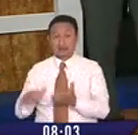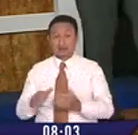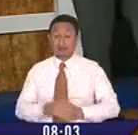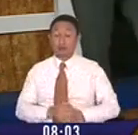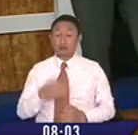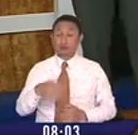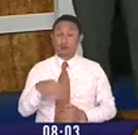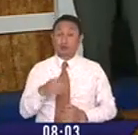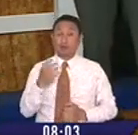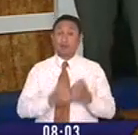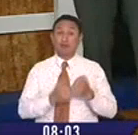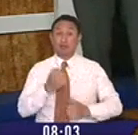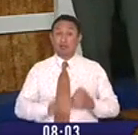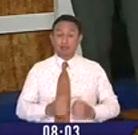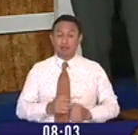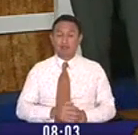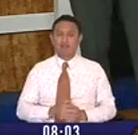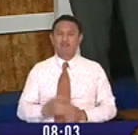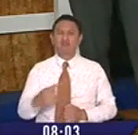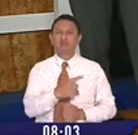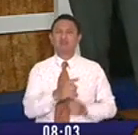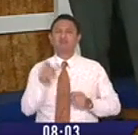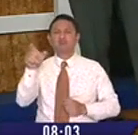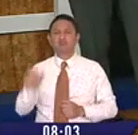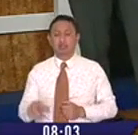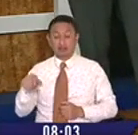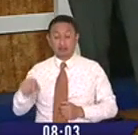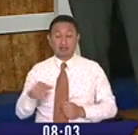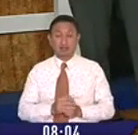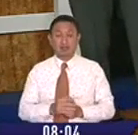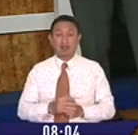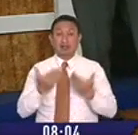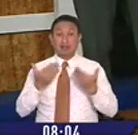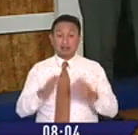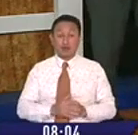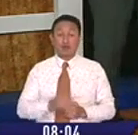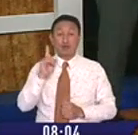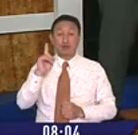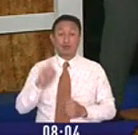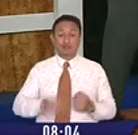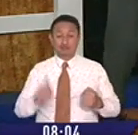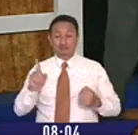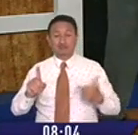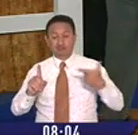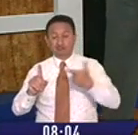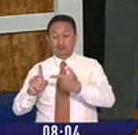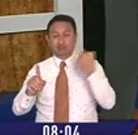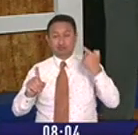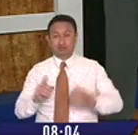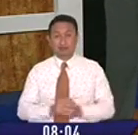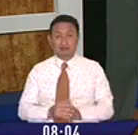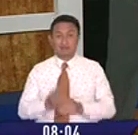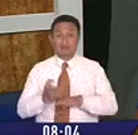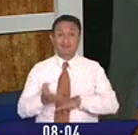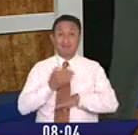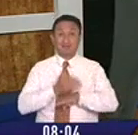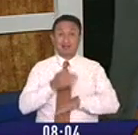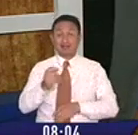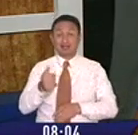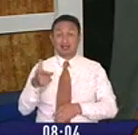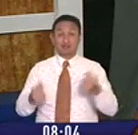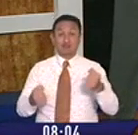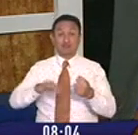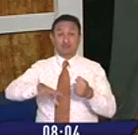es insostenible porque esto le ocurre al ciudadano, a nuestro vecino, tras recibir un impacto de bala luego de que le intentaron abordar